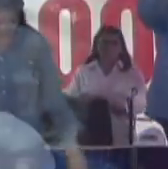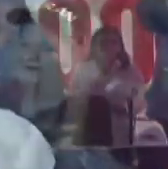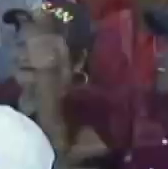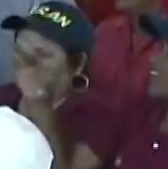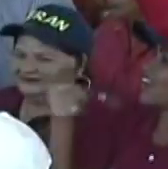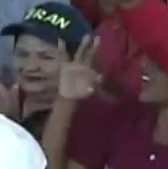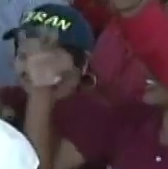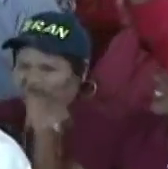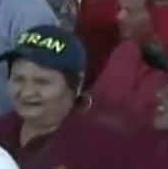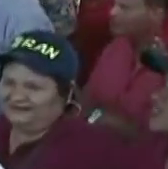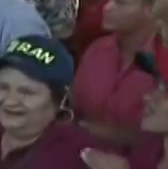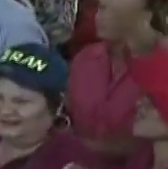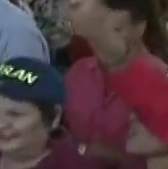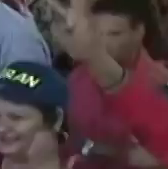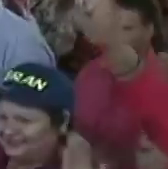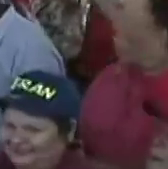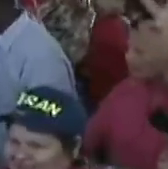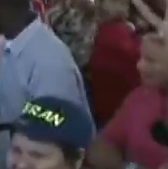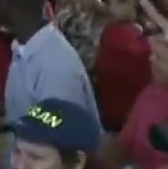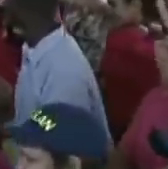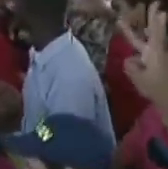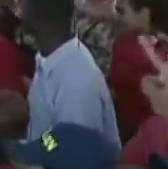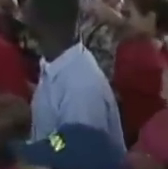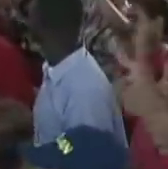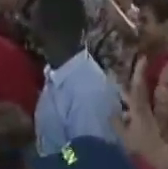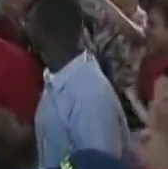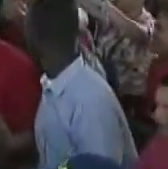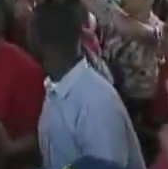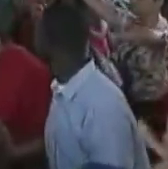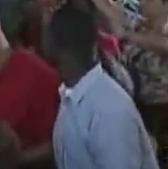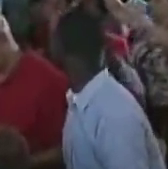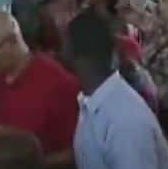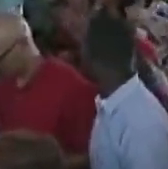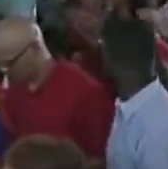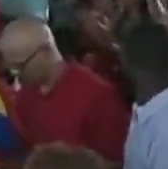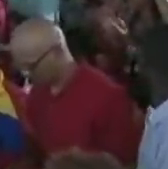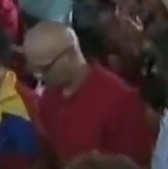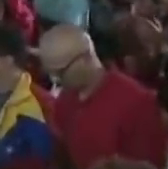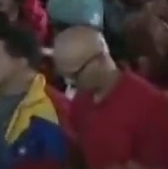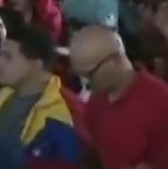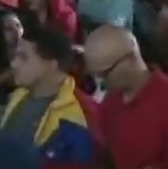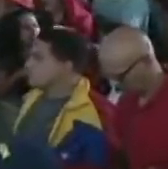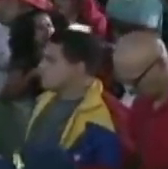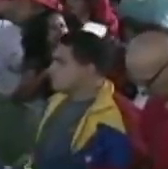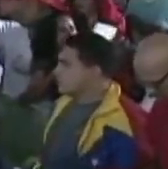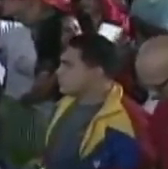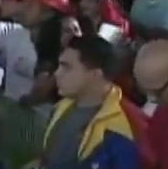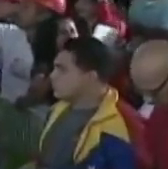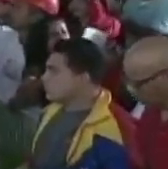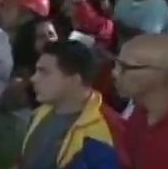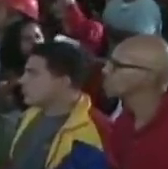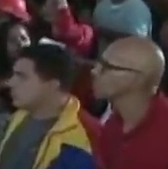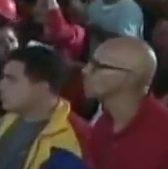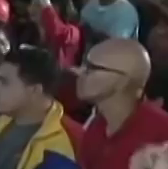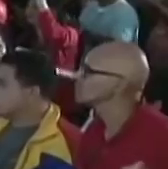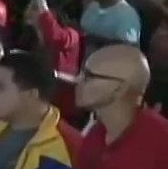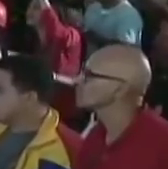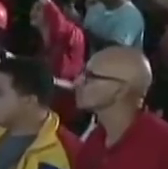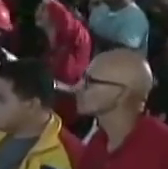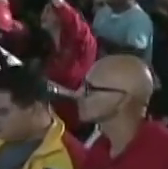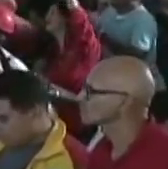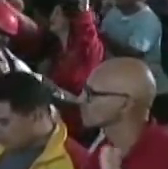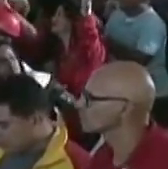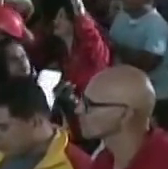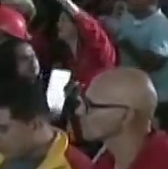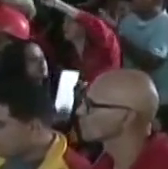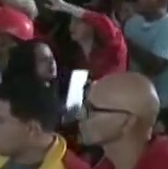Movimientos sociales de viviendas venezolanas, movimientos de pobladores, junto a las comunas, a construir 5 millones de viviendas,